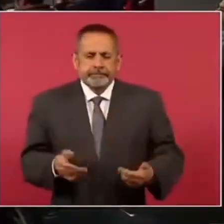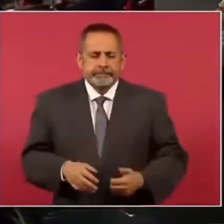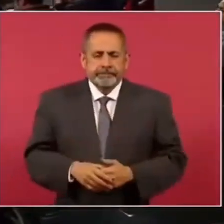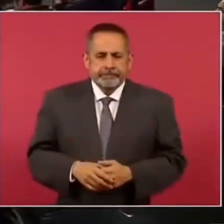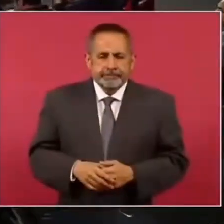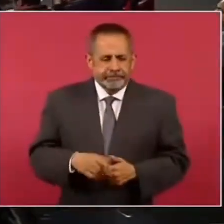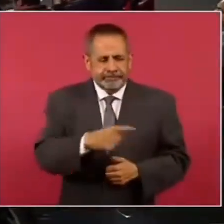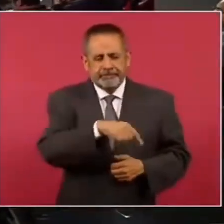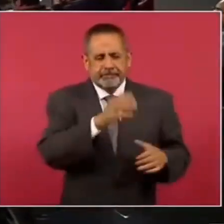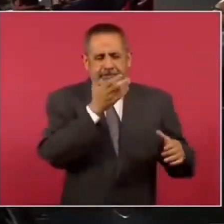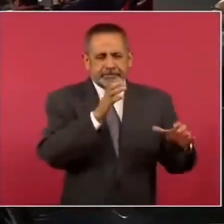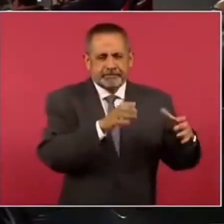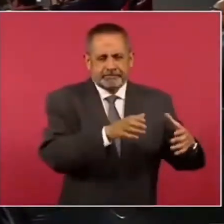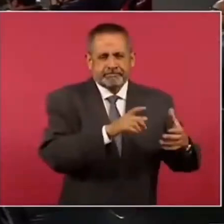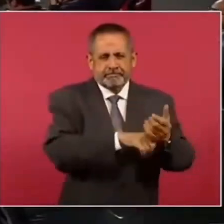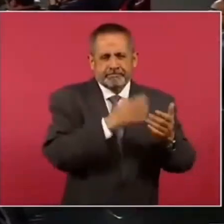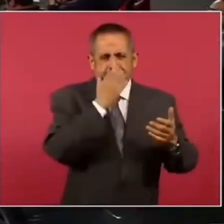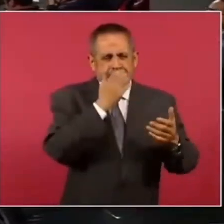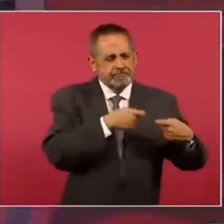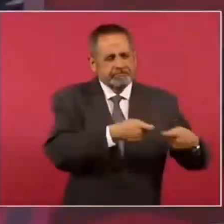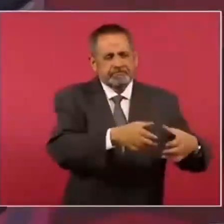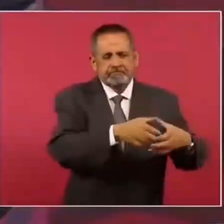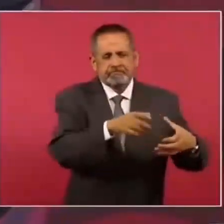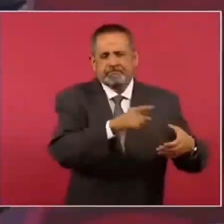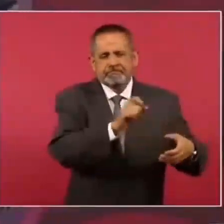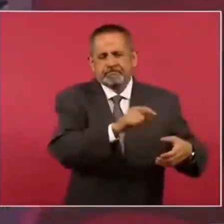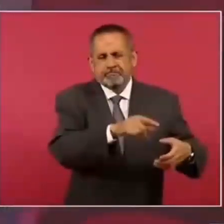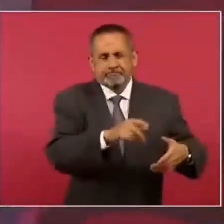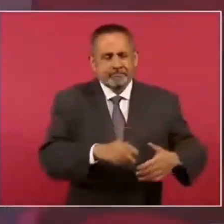del bloque conservador. Es